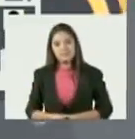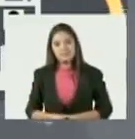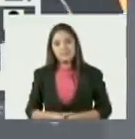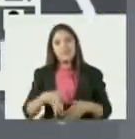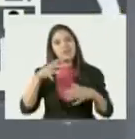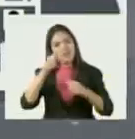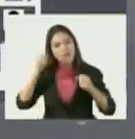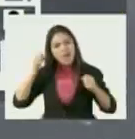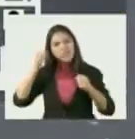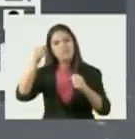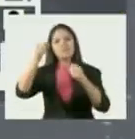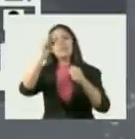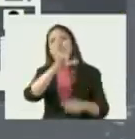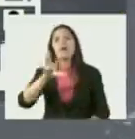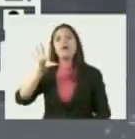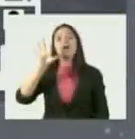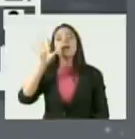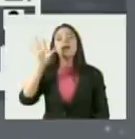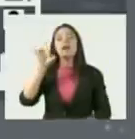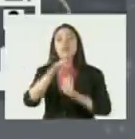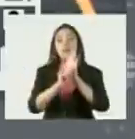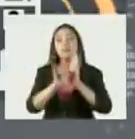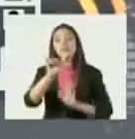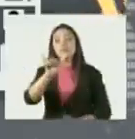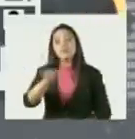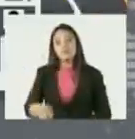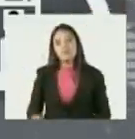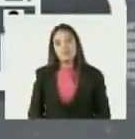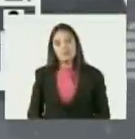¡Que viva la Asamblea Nacional Constituyente!